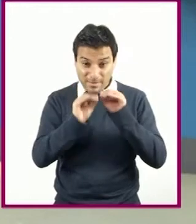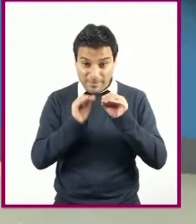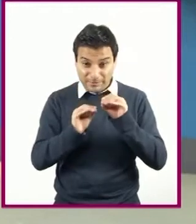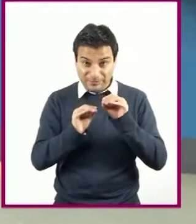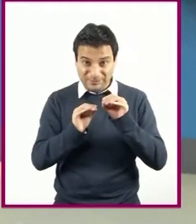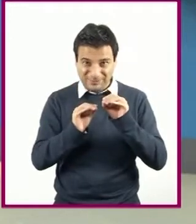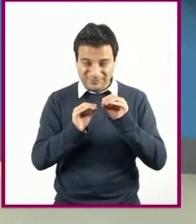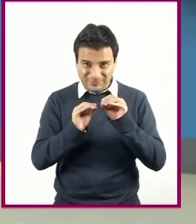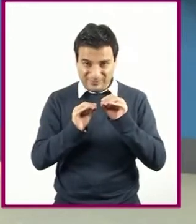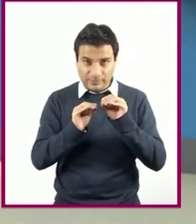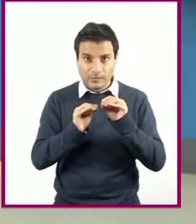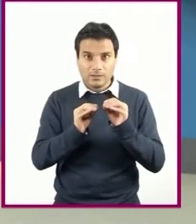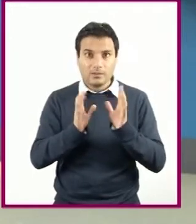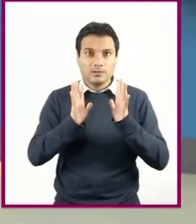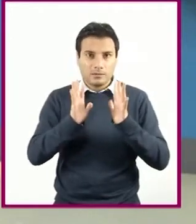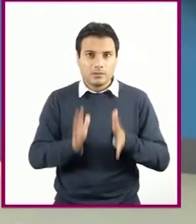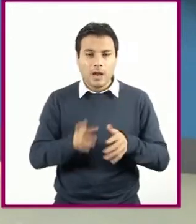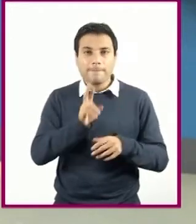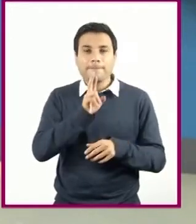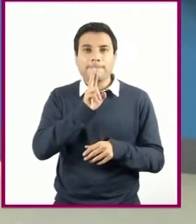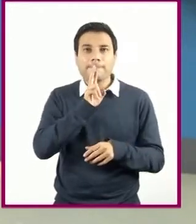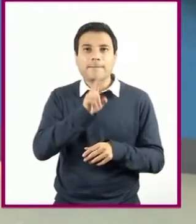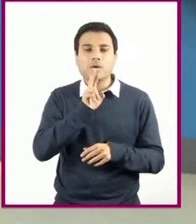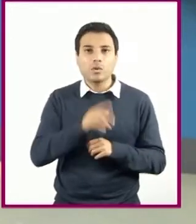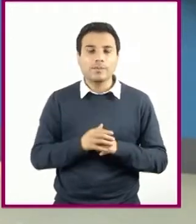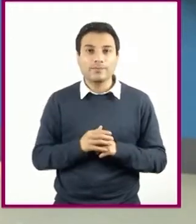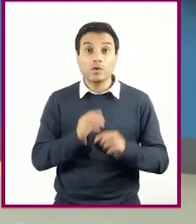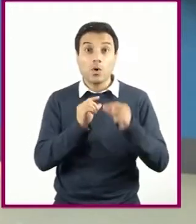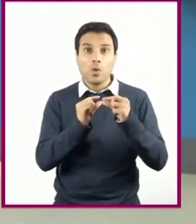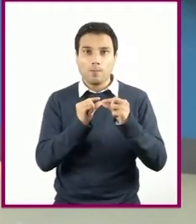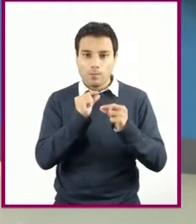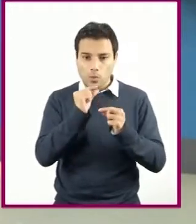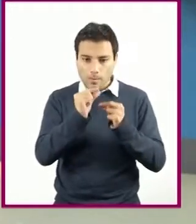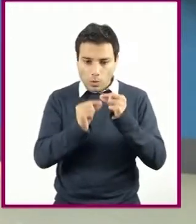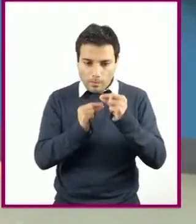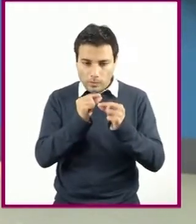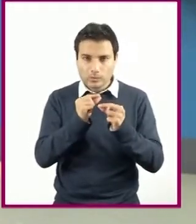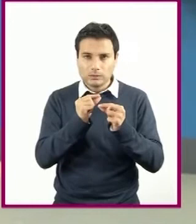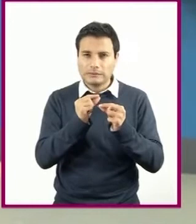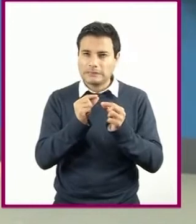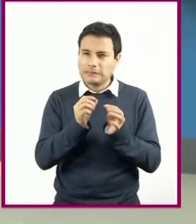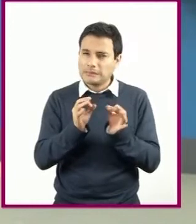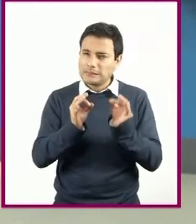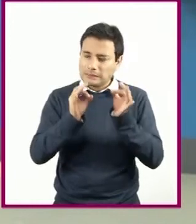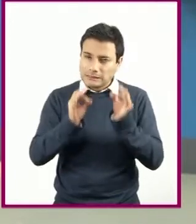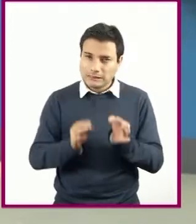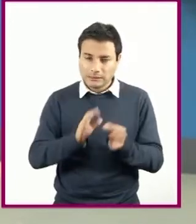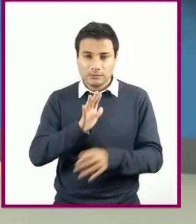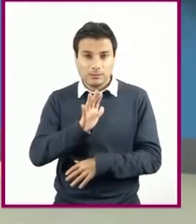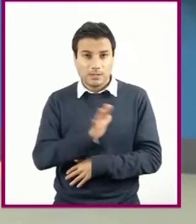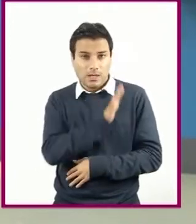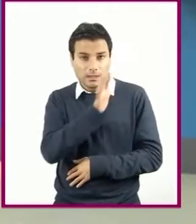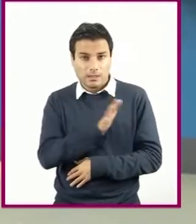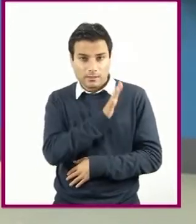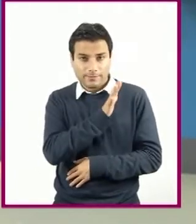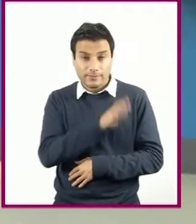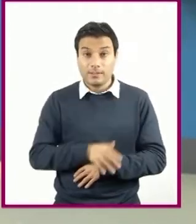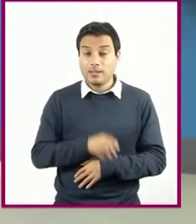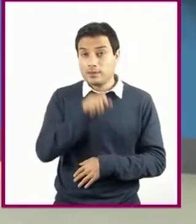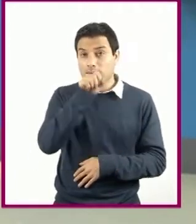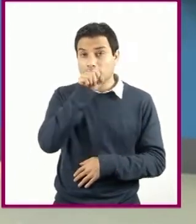industrial se actualizaran y poco a poco fueran perfeccionándose. Asimismo,